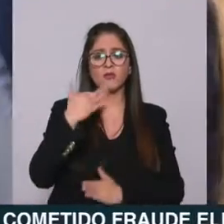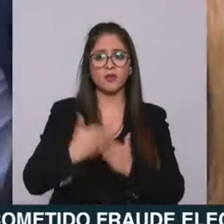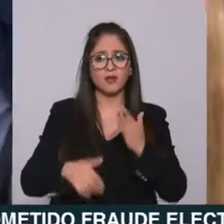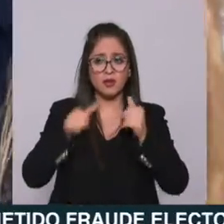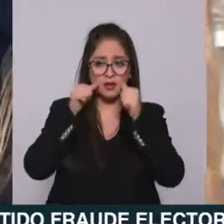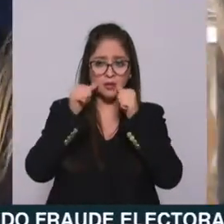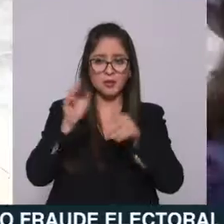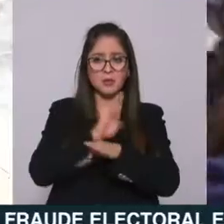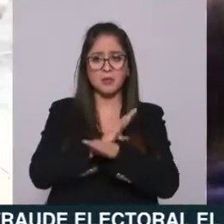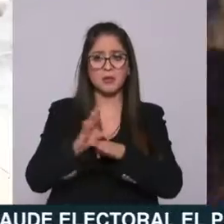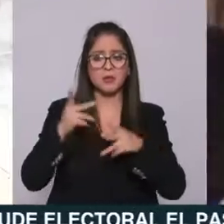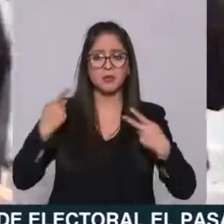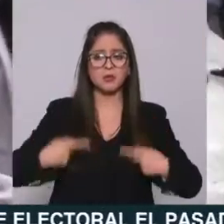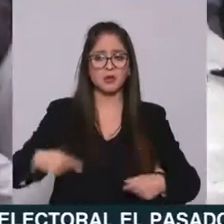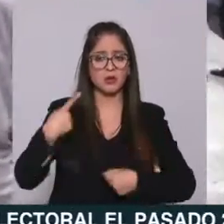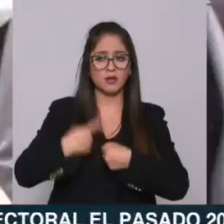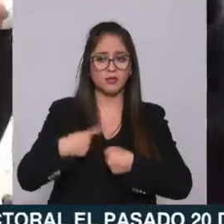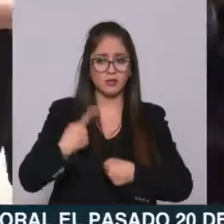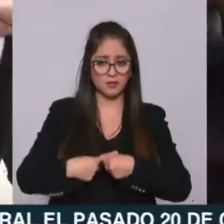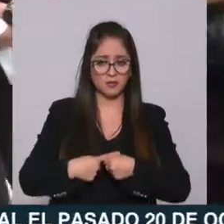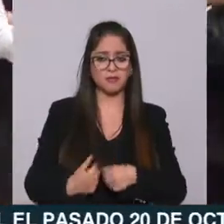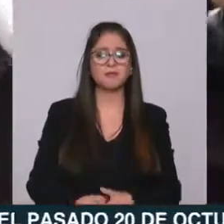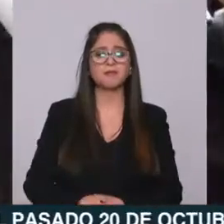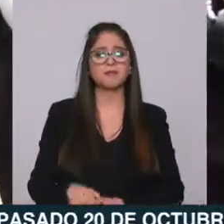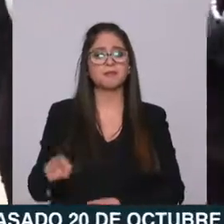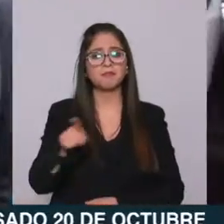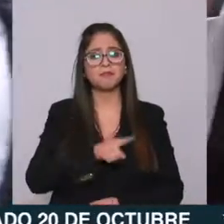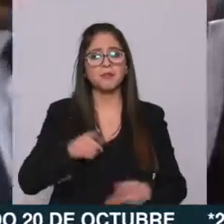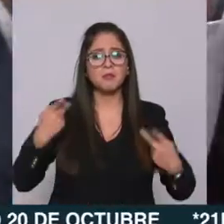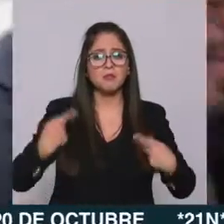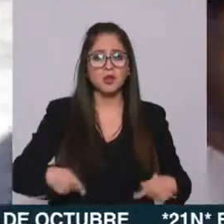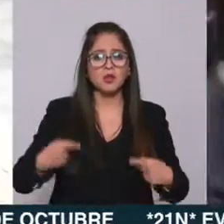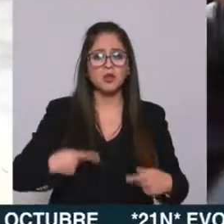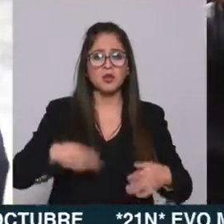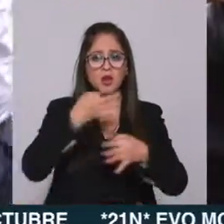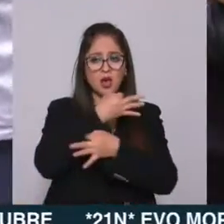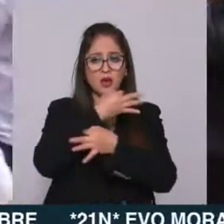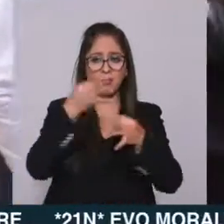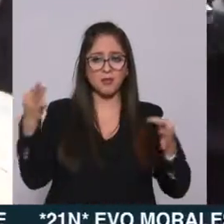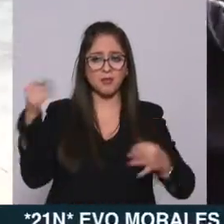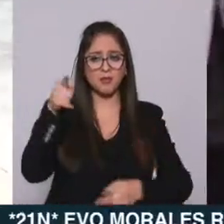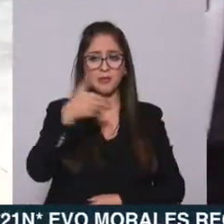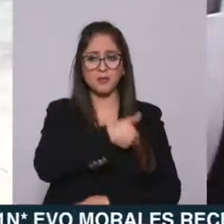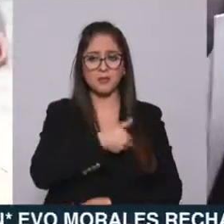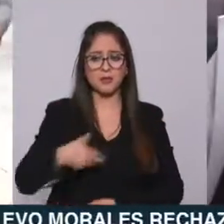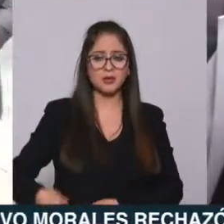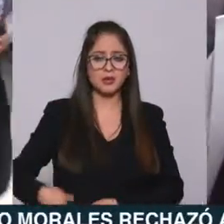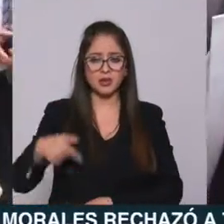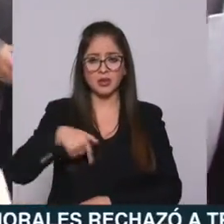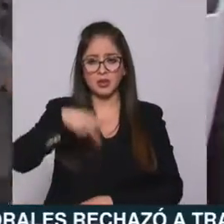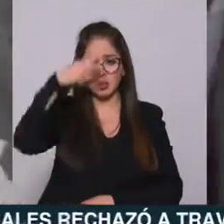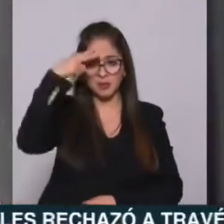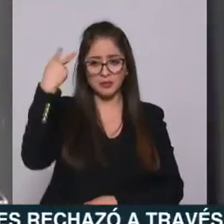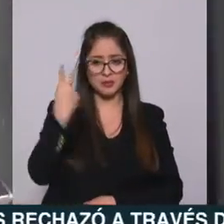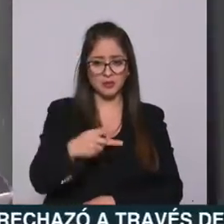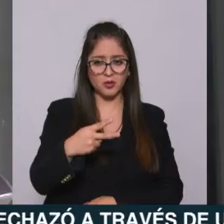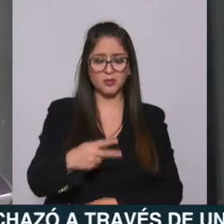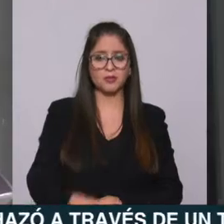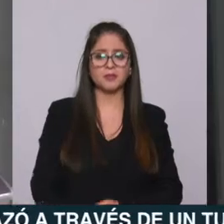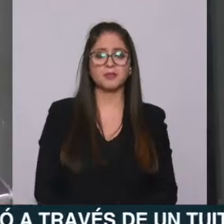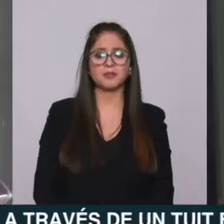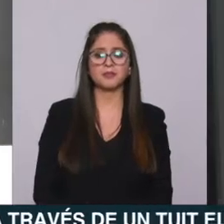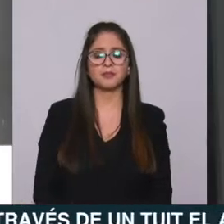los enfermos. Finalmente, los inconformes enviaron un mensaje al presidente Andrés Manuel López Obrador.